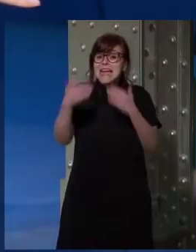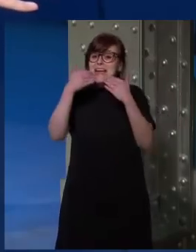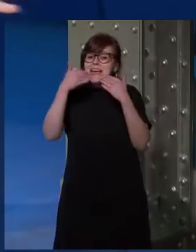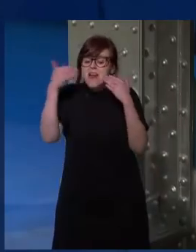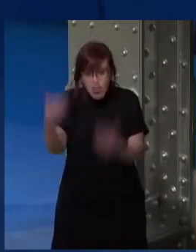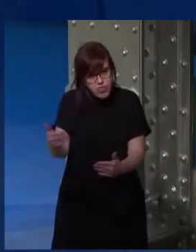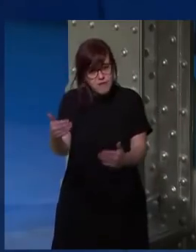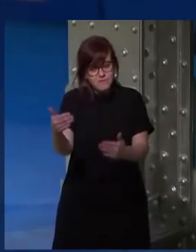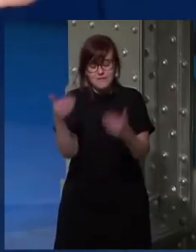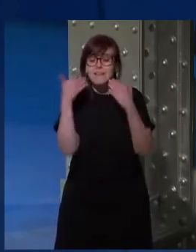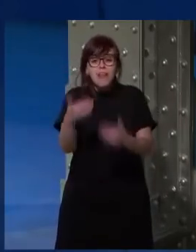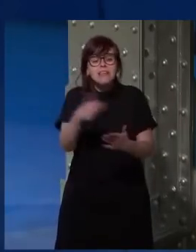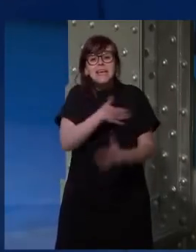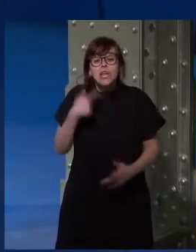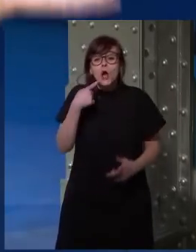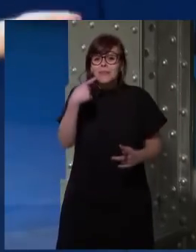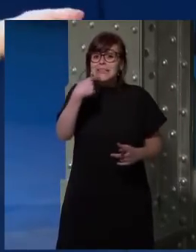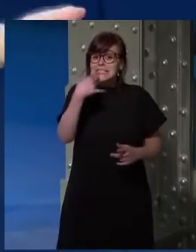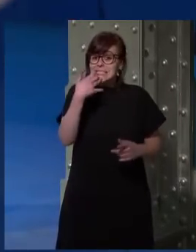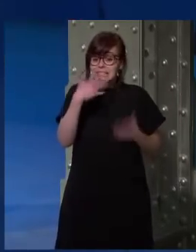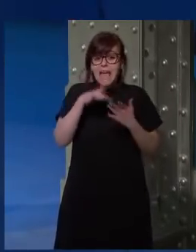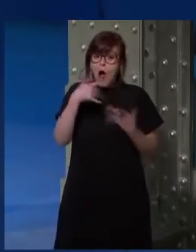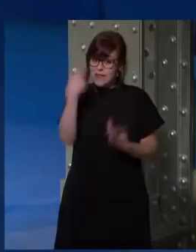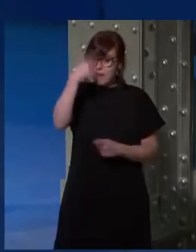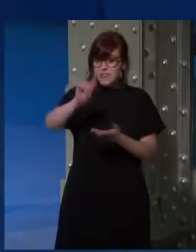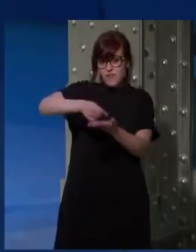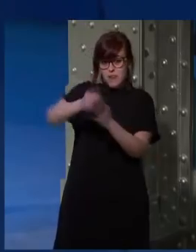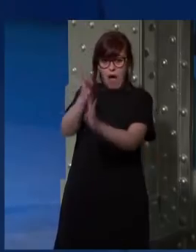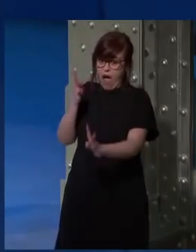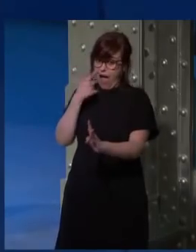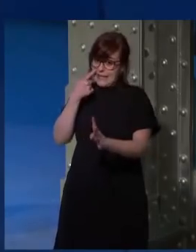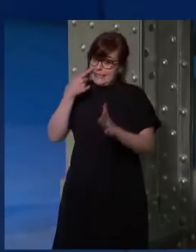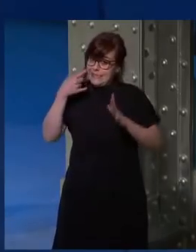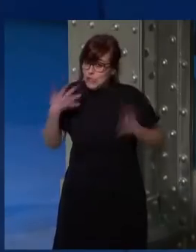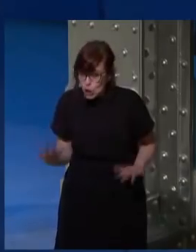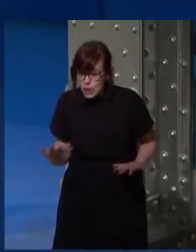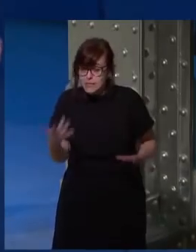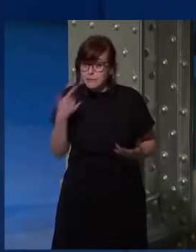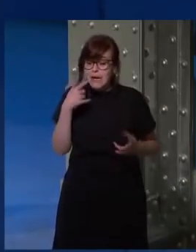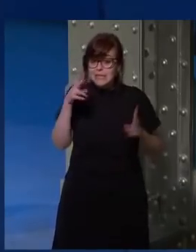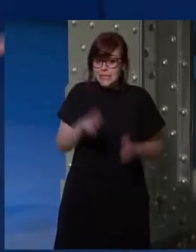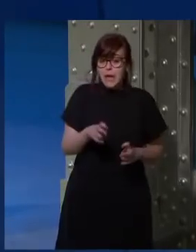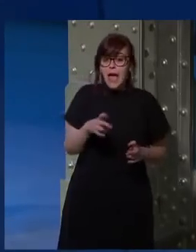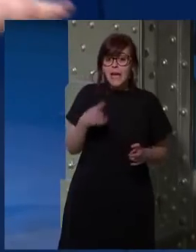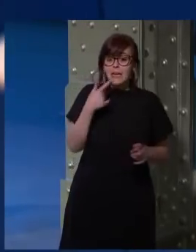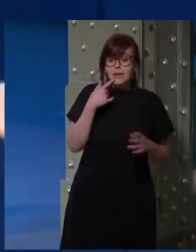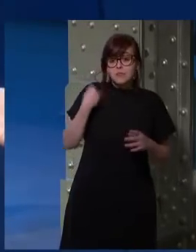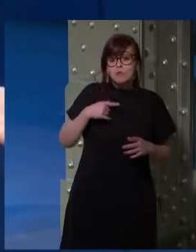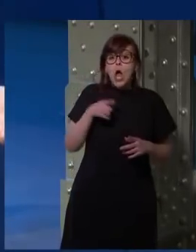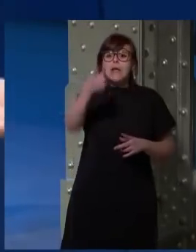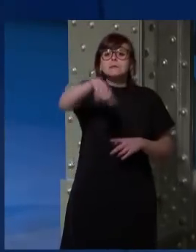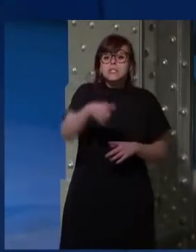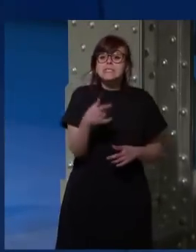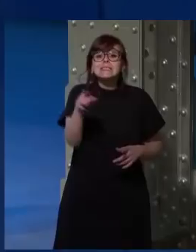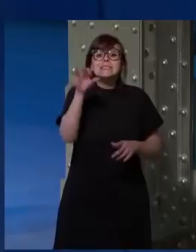quieres cerrar algo, porque tiene que firmar, y luego pues esto de aquello típico de que estos señores tendrán que irse